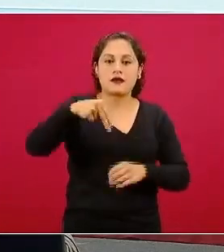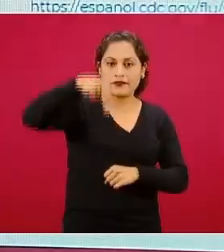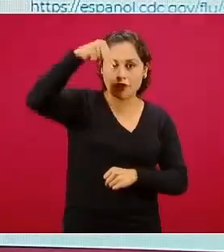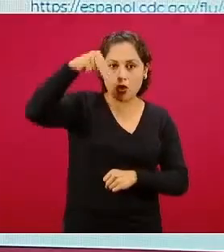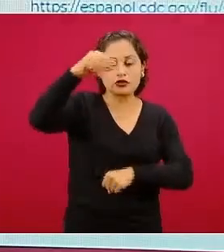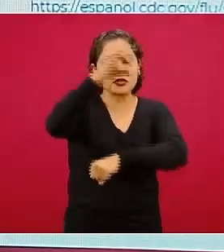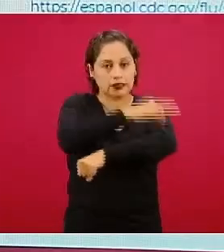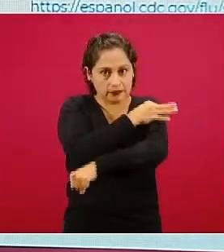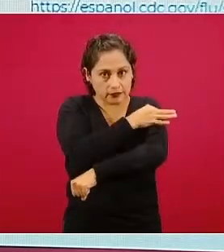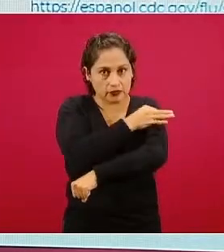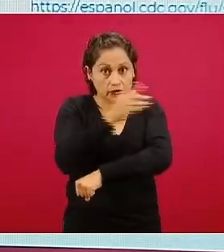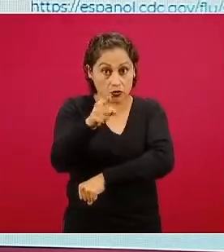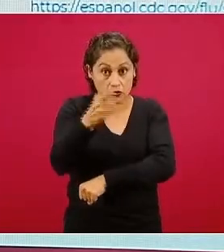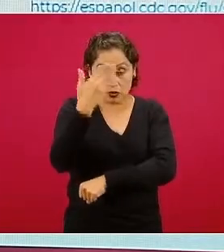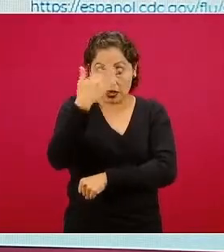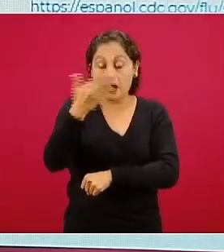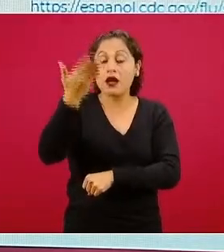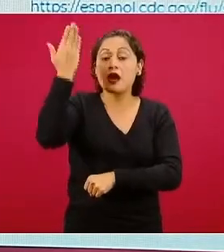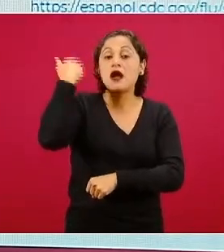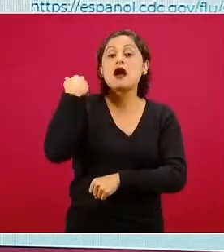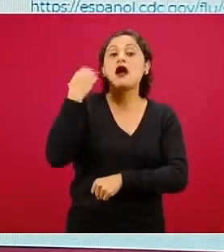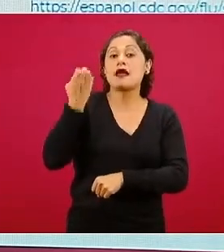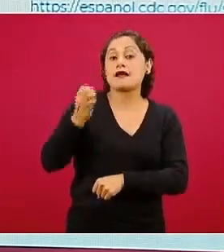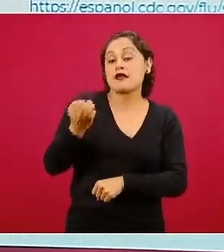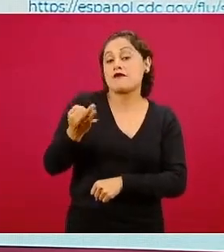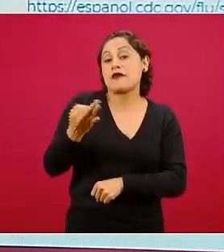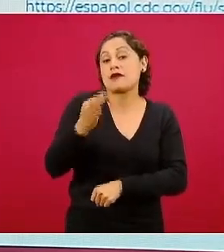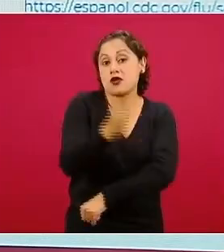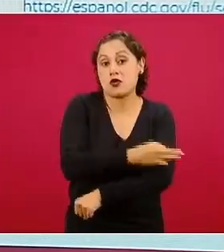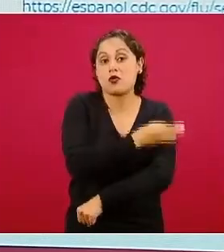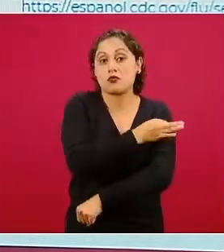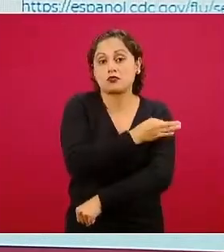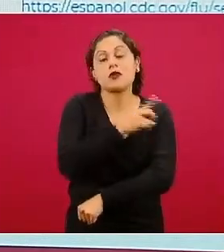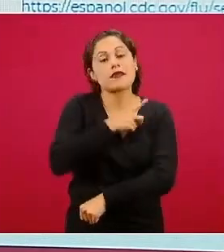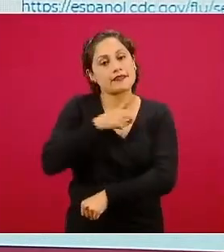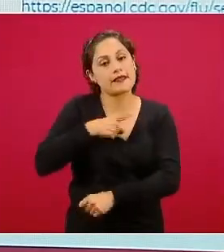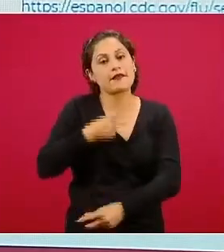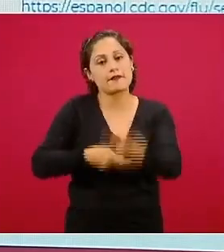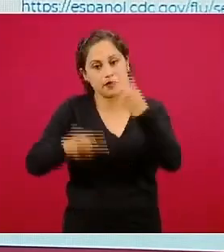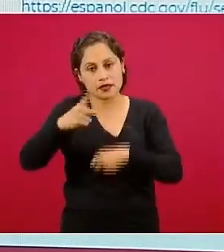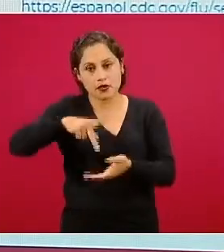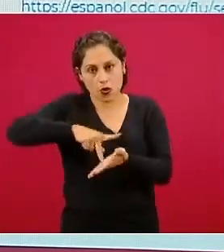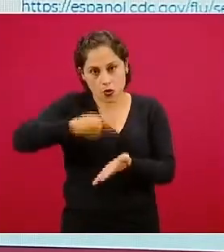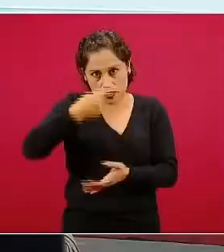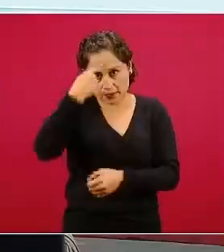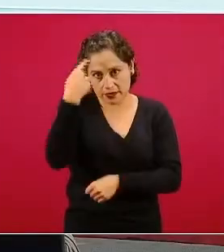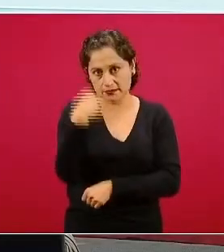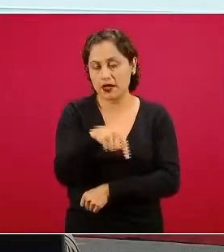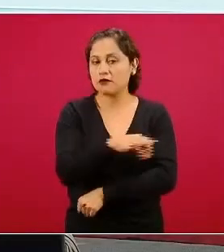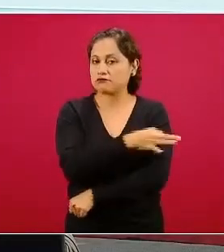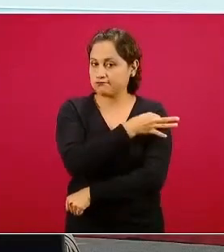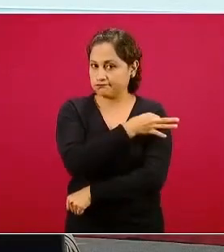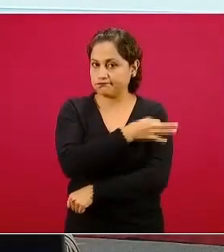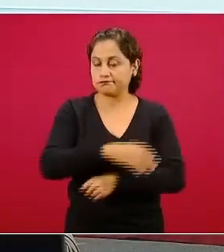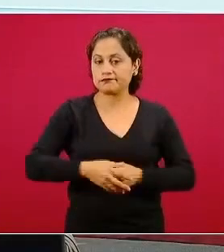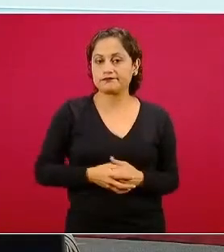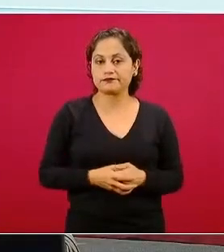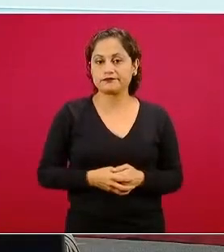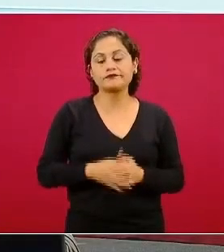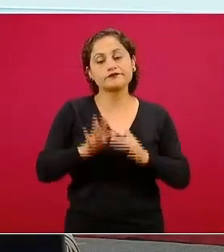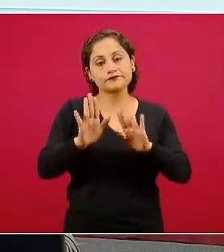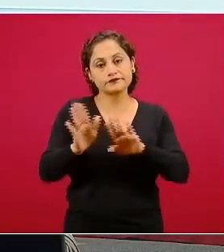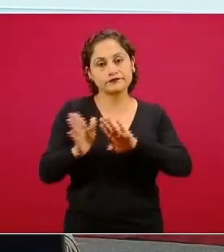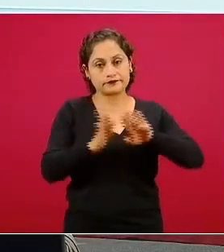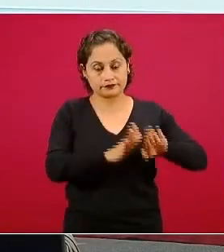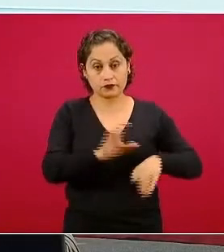se haya vacunado la temporada anterior pasada, es necesario que acuda a vacunarse. Ahora bien, nosotros tenemos, si me dan la